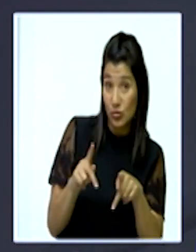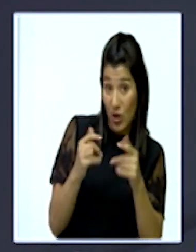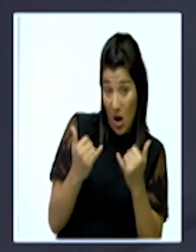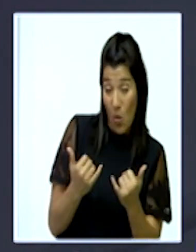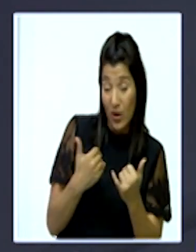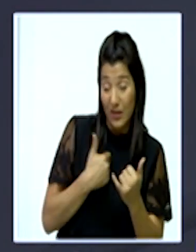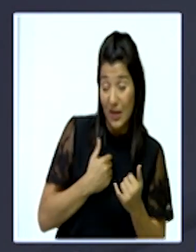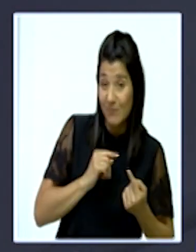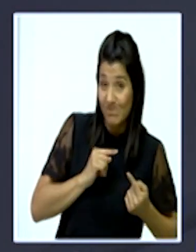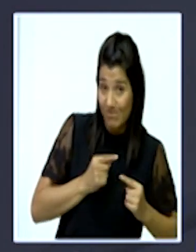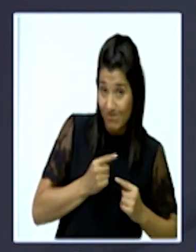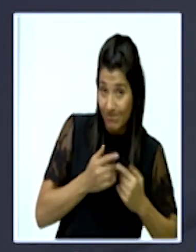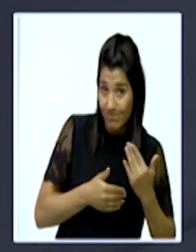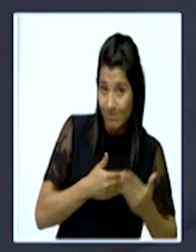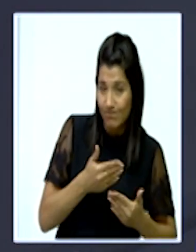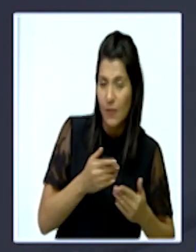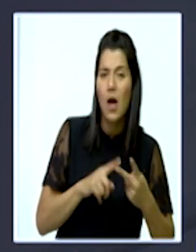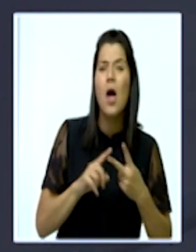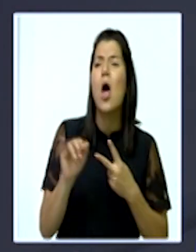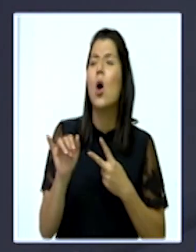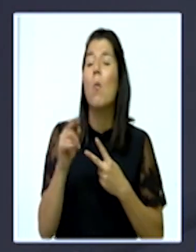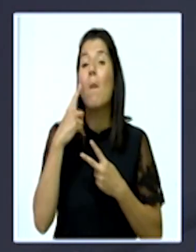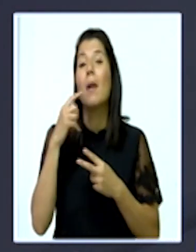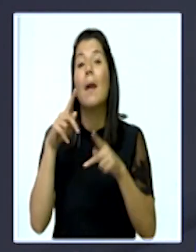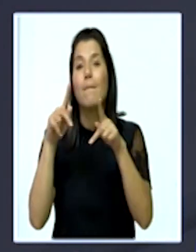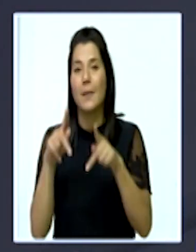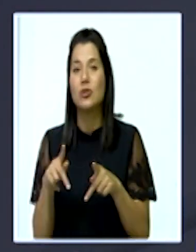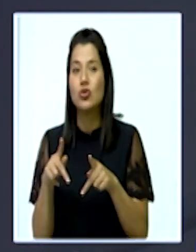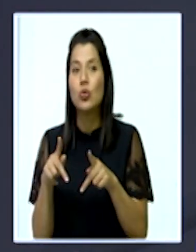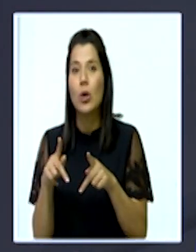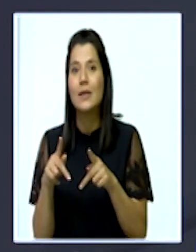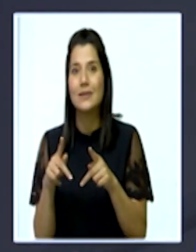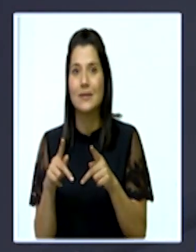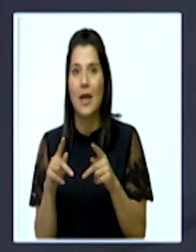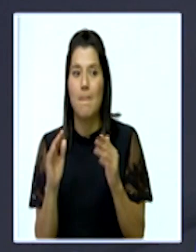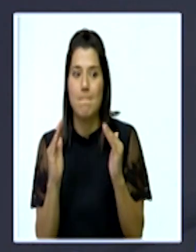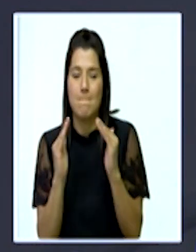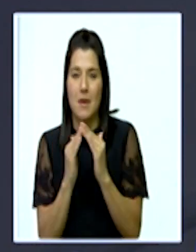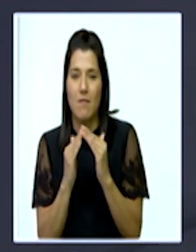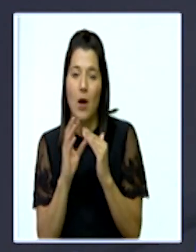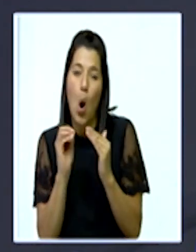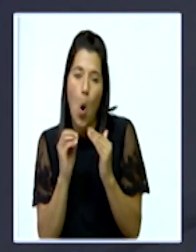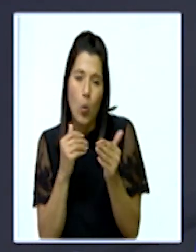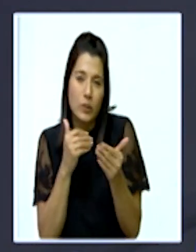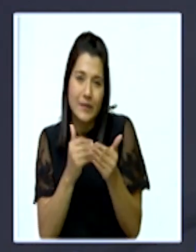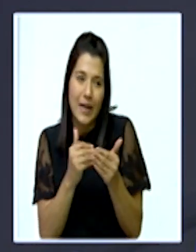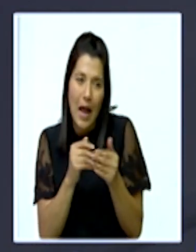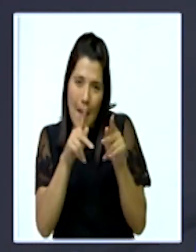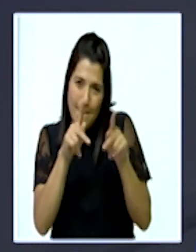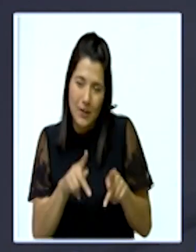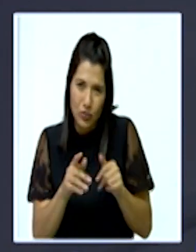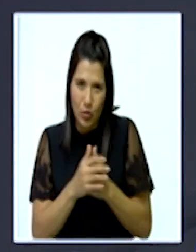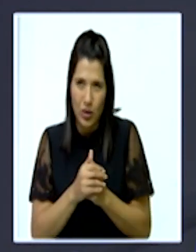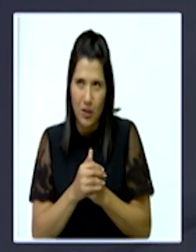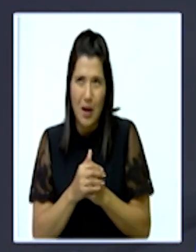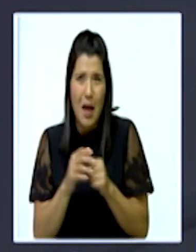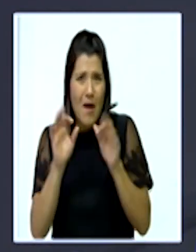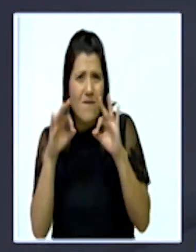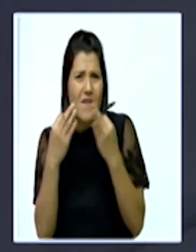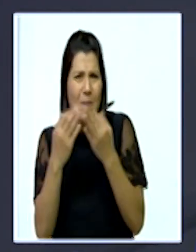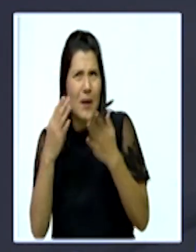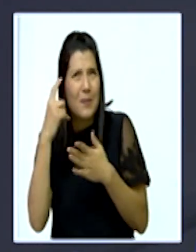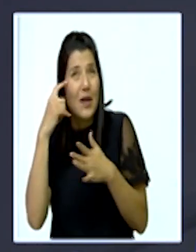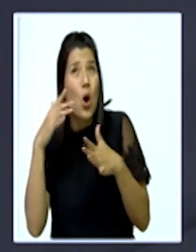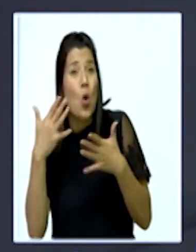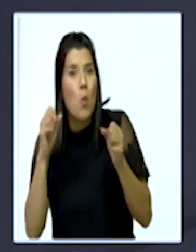el duelo, también como para aquellas personas que rodean a esa persona, familiares, amigos, y que a veces dicen, ¿hasta qué punto puedo llegar?